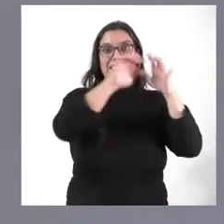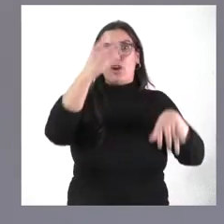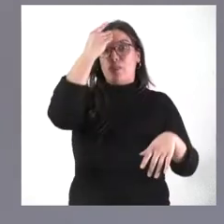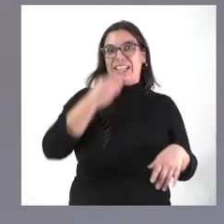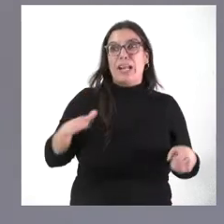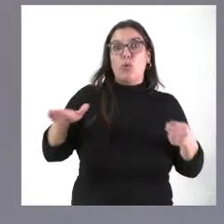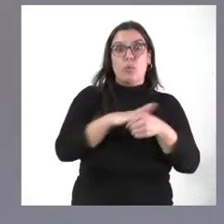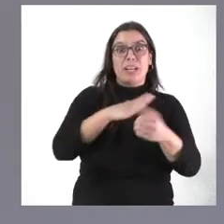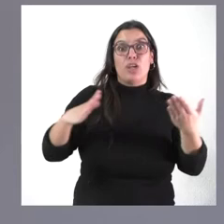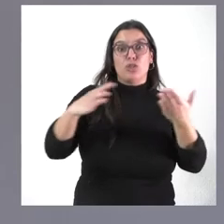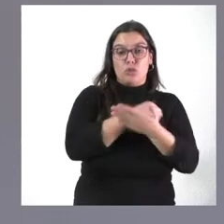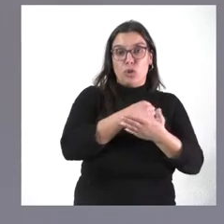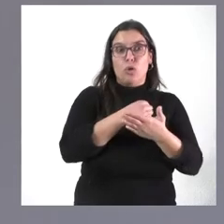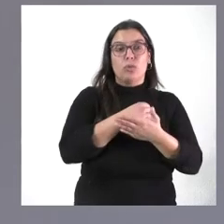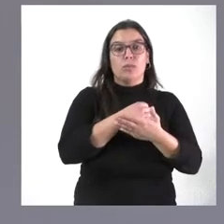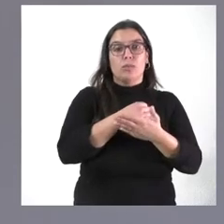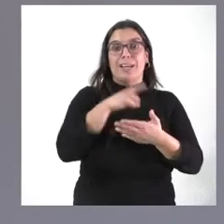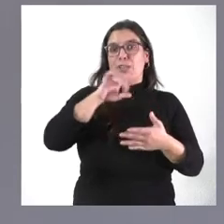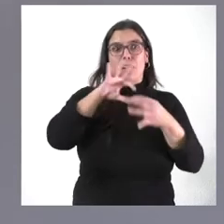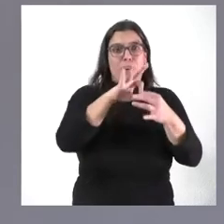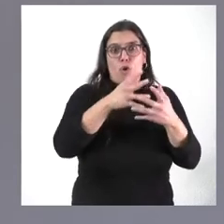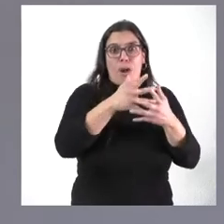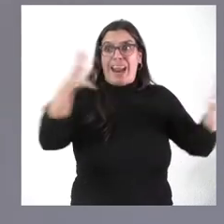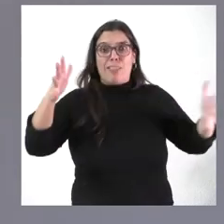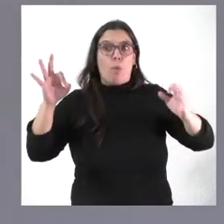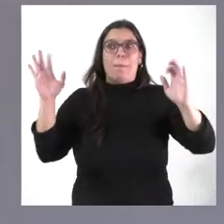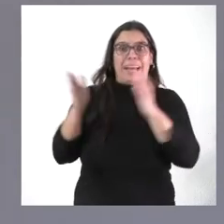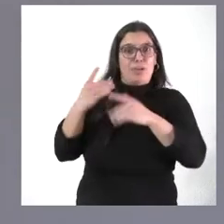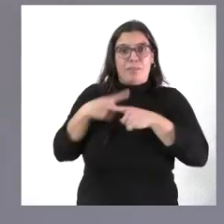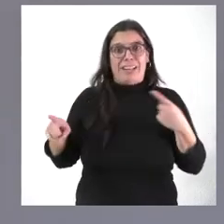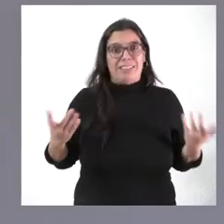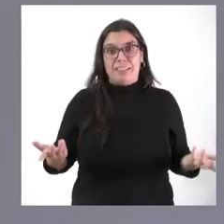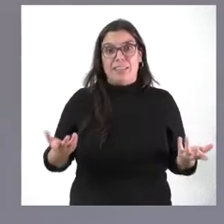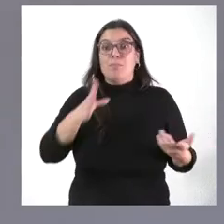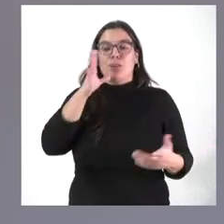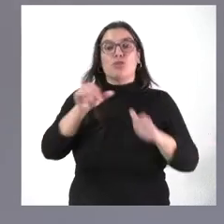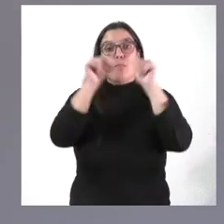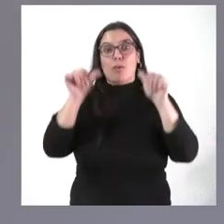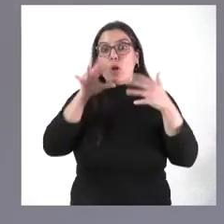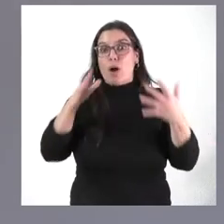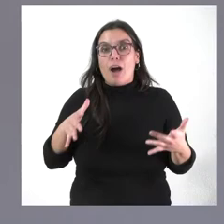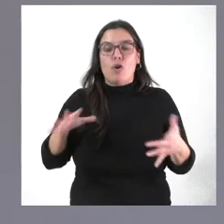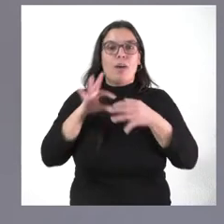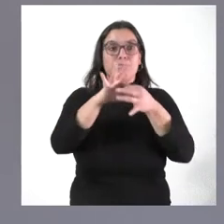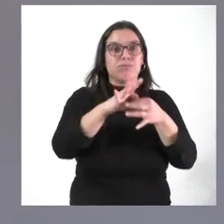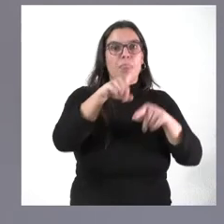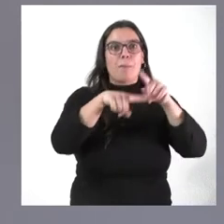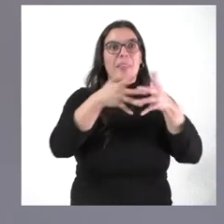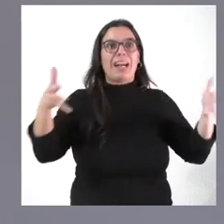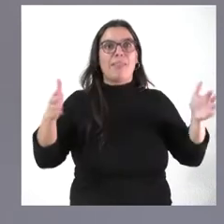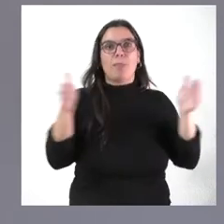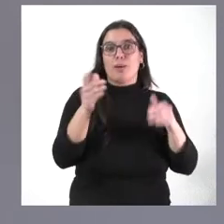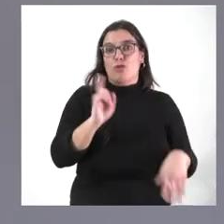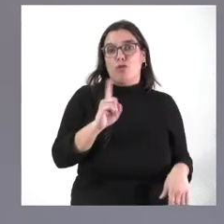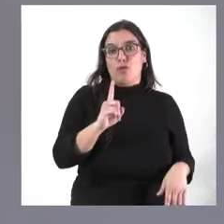esto tiene que ver sobre todo con el territorio y por tanto Es verdad que el modelo de actual no está suficientemente vinculado al análisis